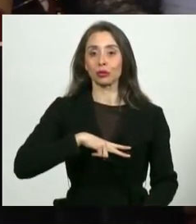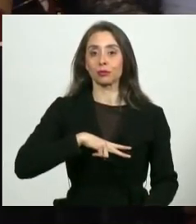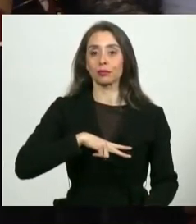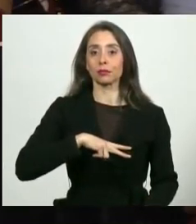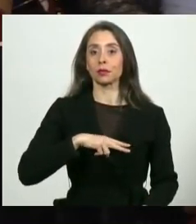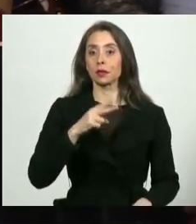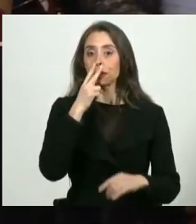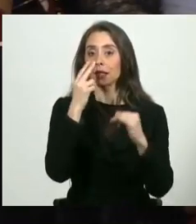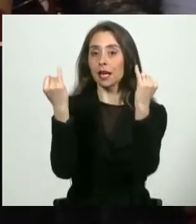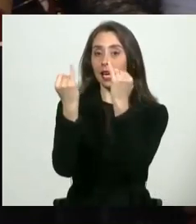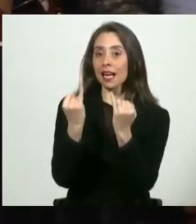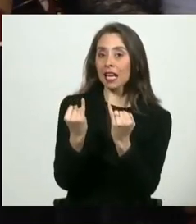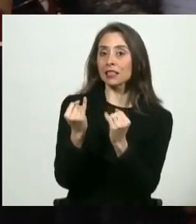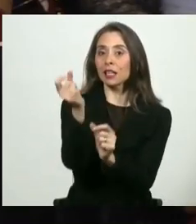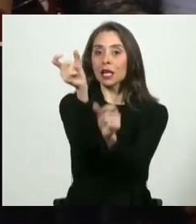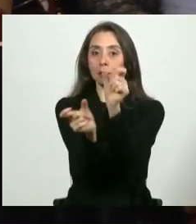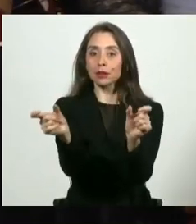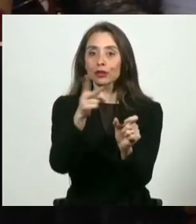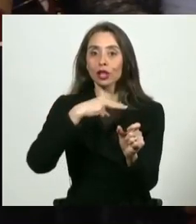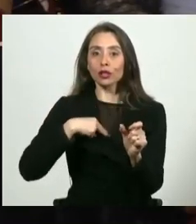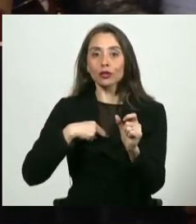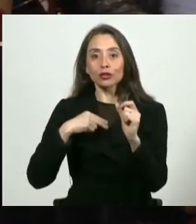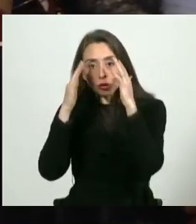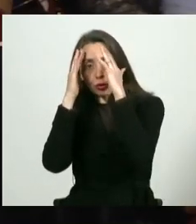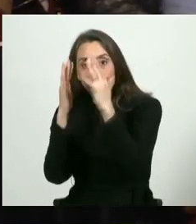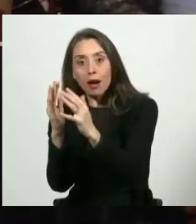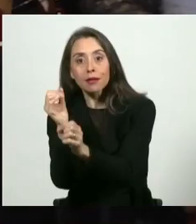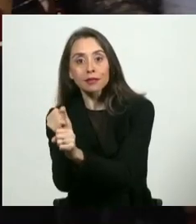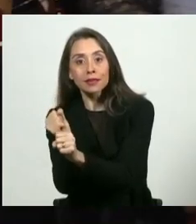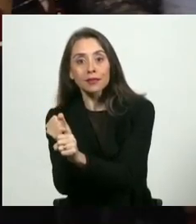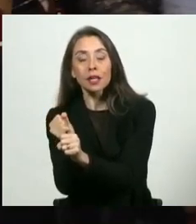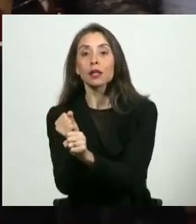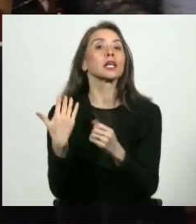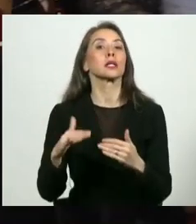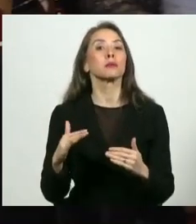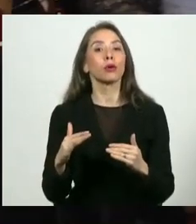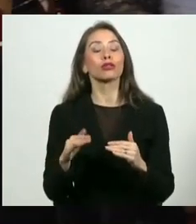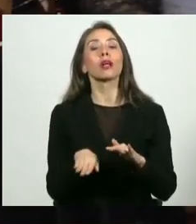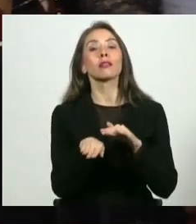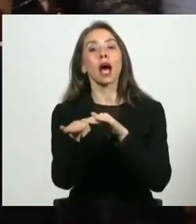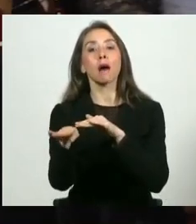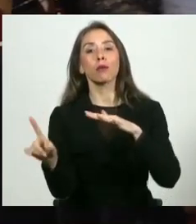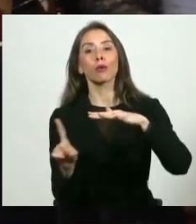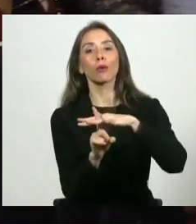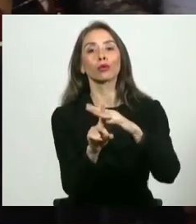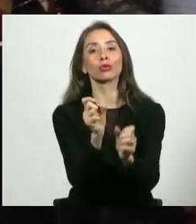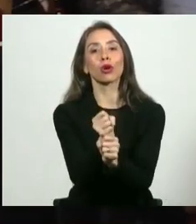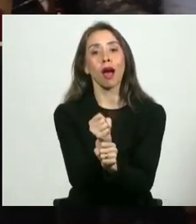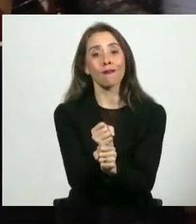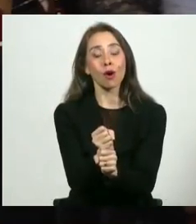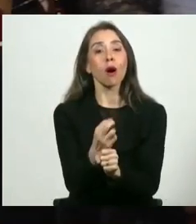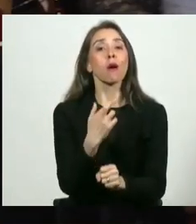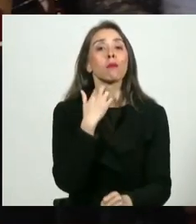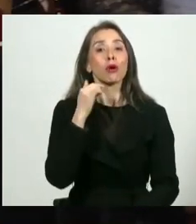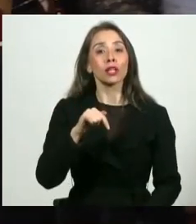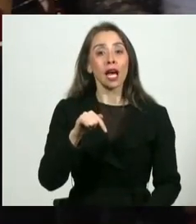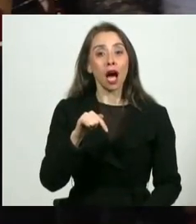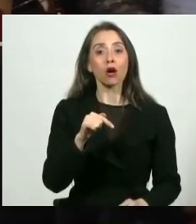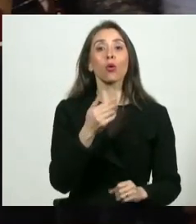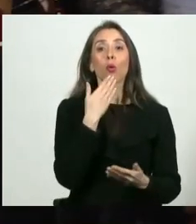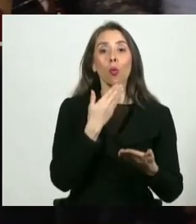de la población que nosotros trabajamos, es necesario el apoyo en lo que es materia de inclusión laboral, porque efectivamente hoy día las